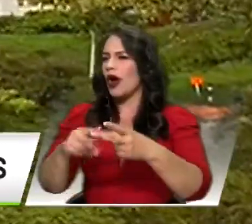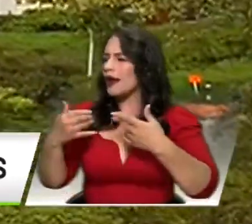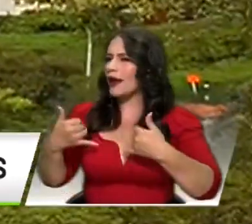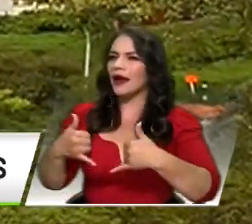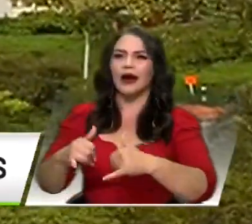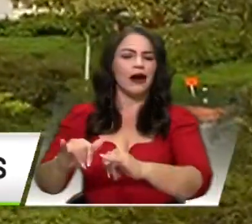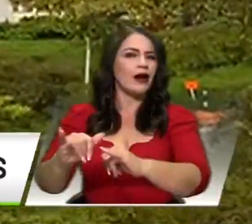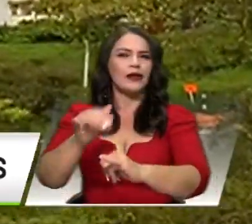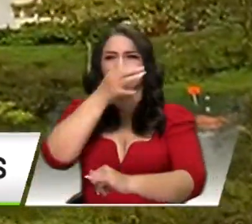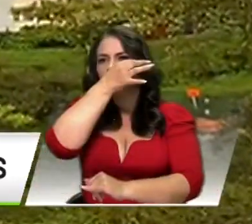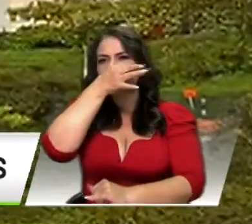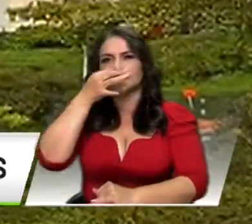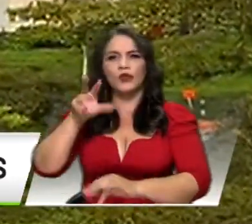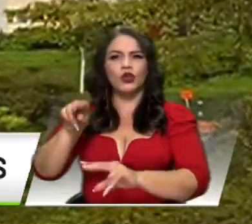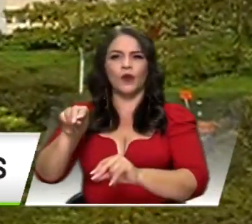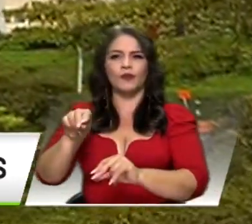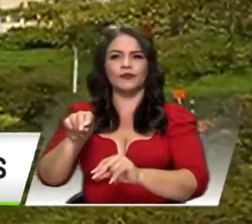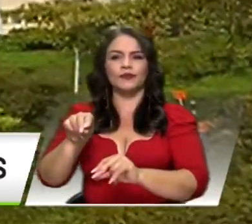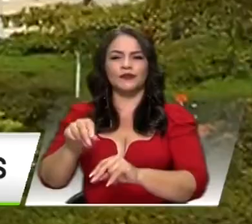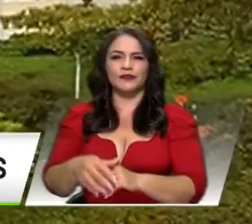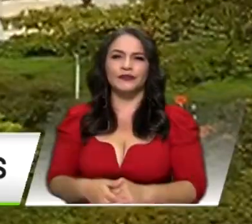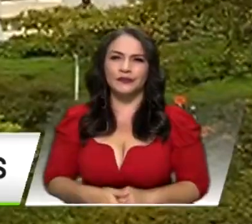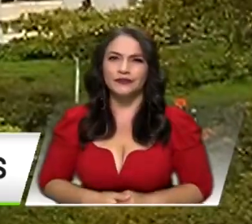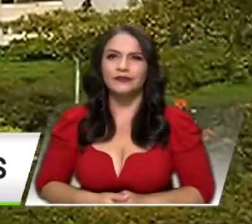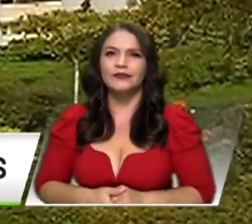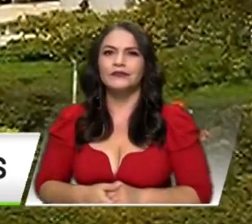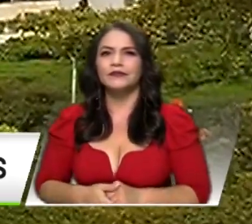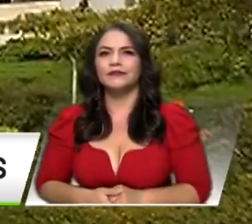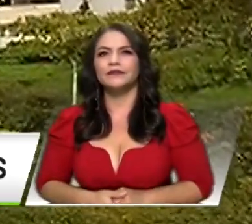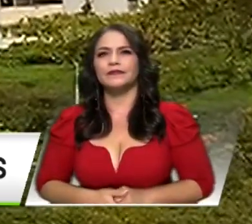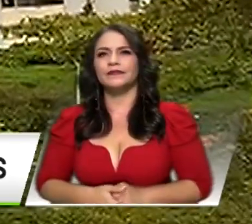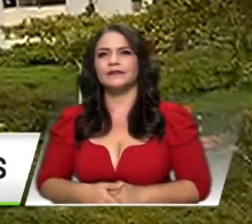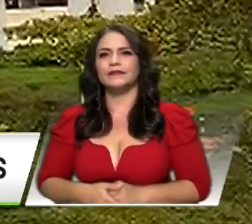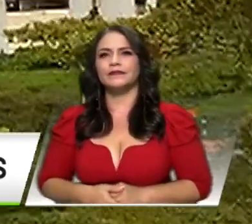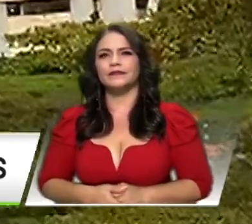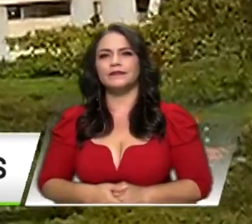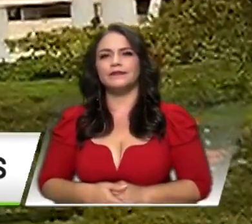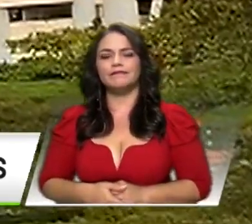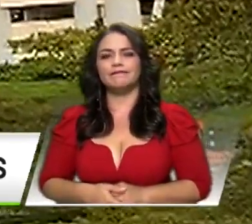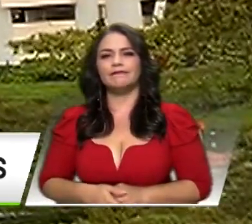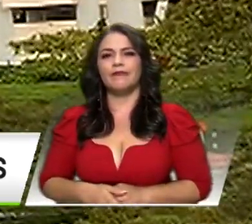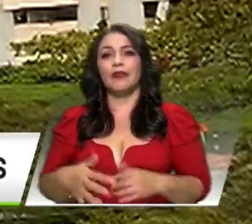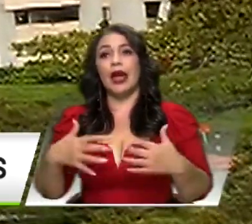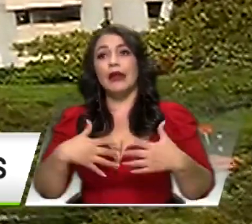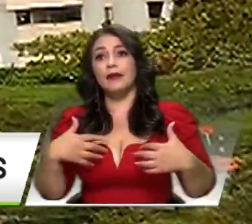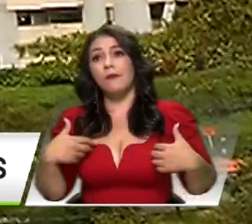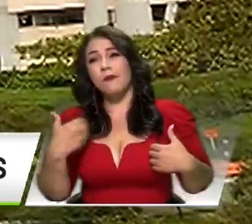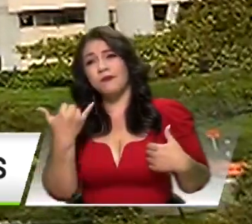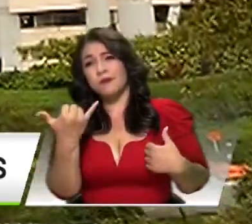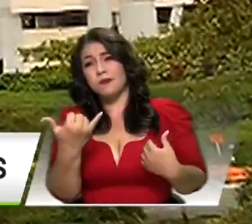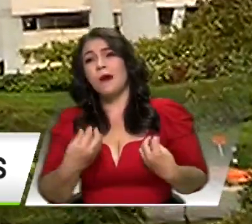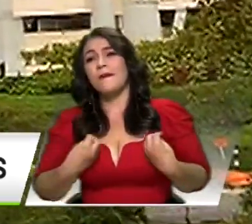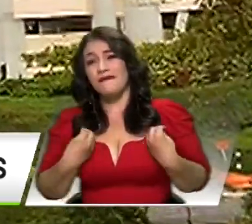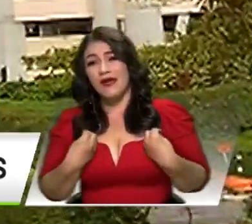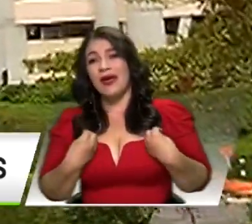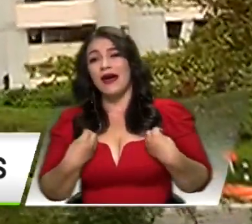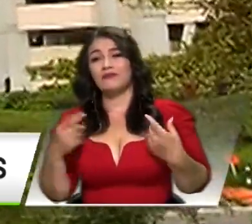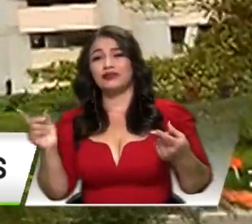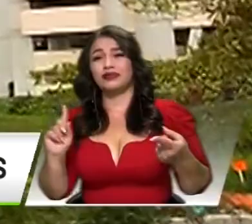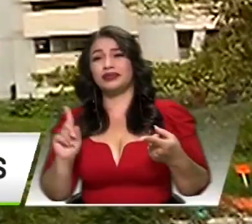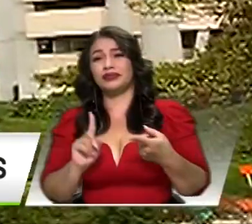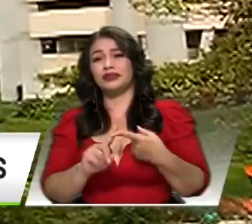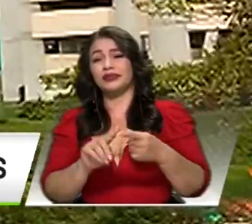la codicia. Ahí quedan los nidos también de muchos de esos animales que por años habitaron el